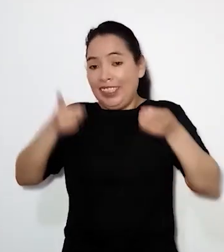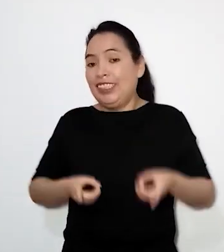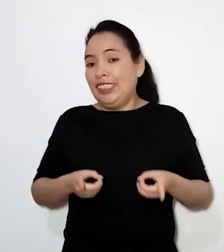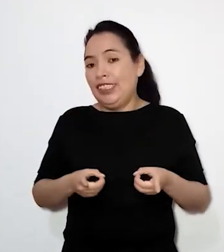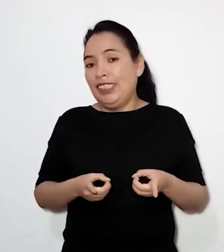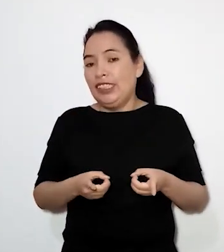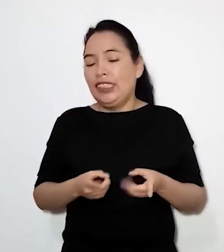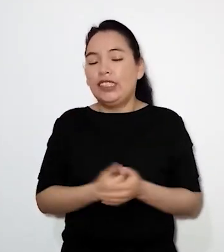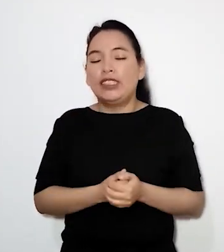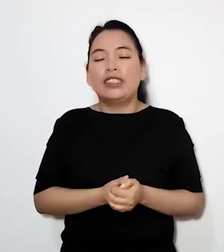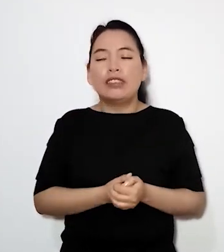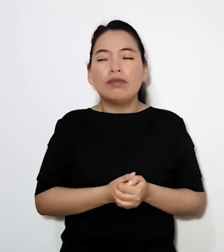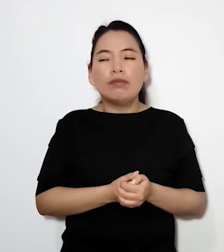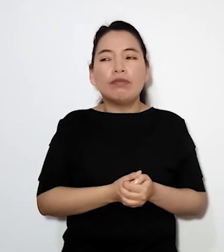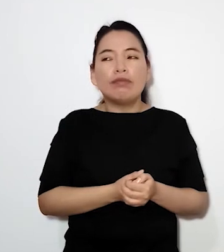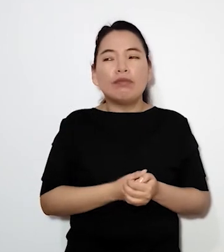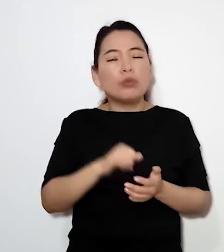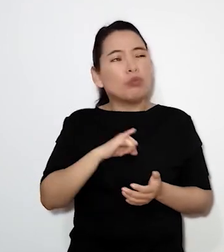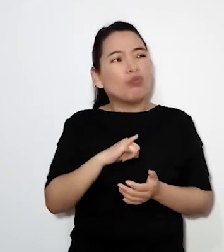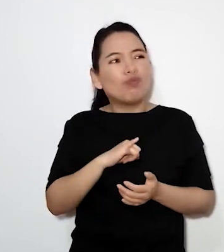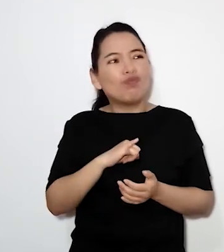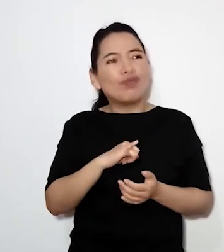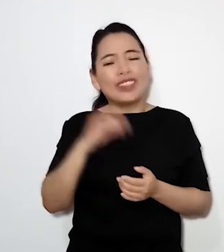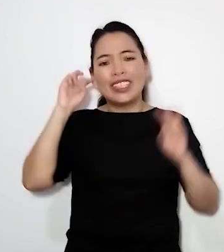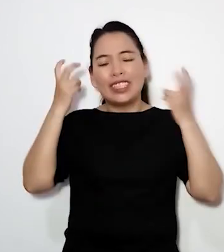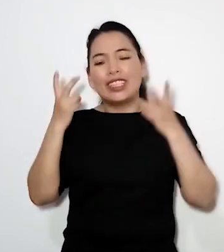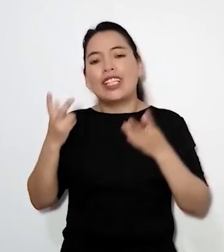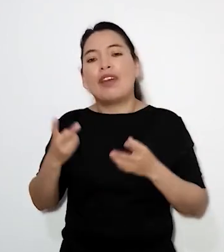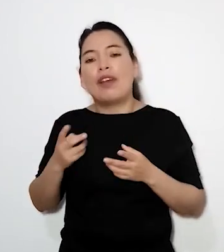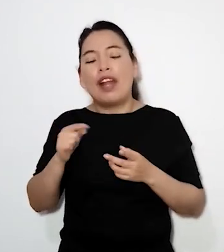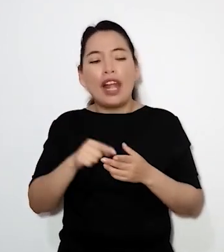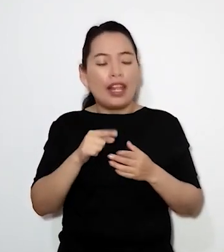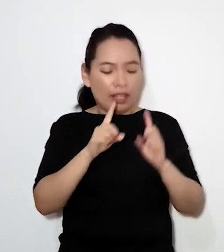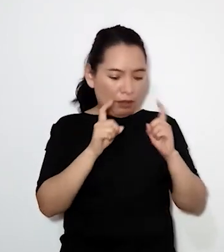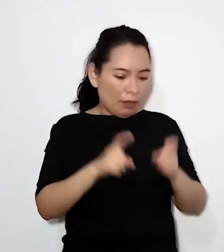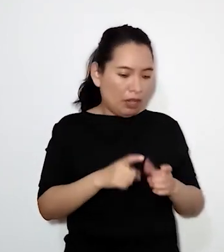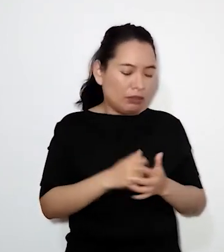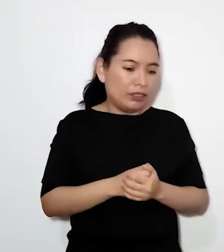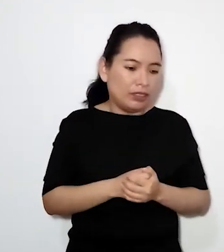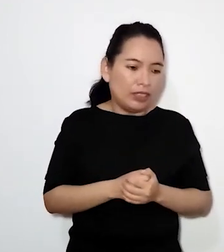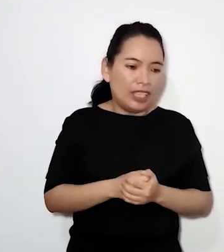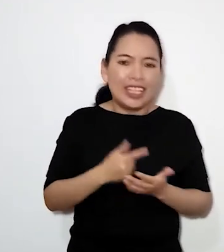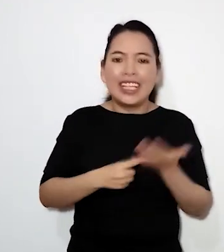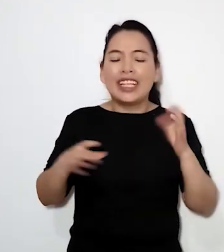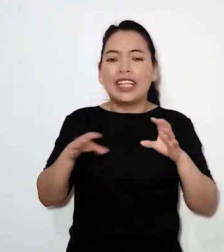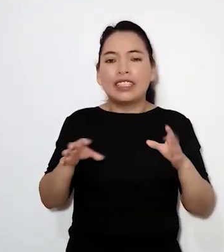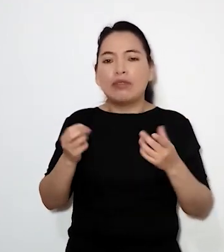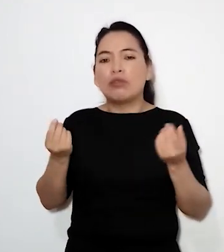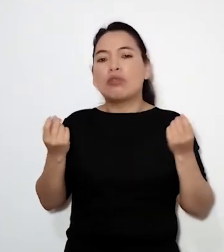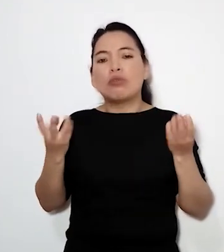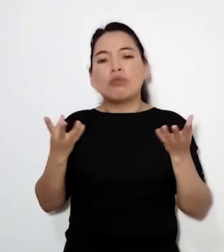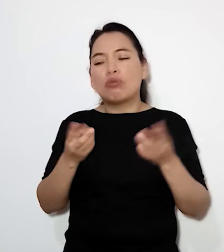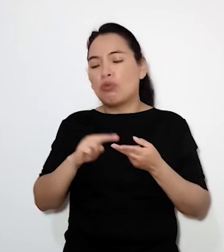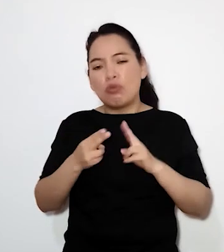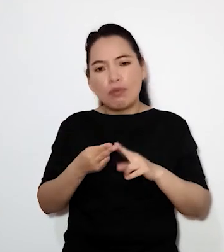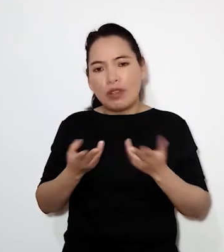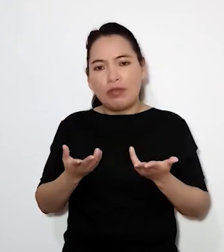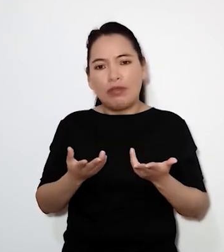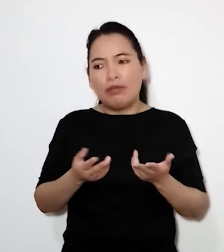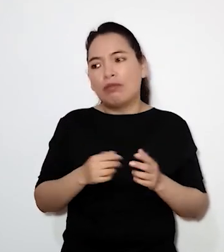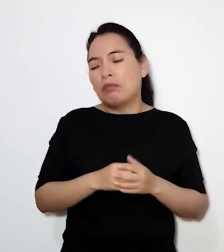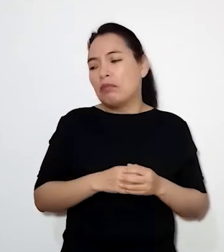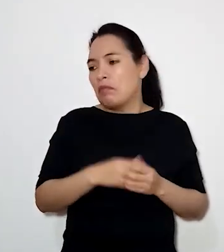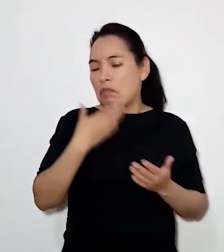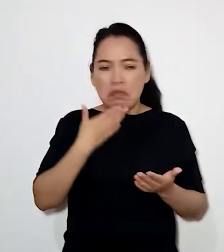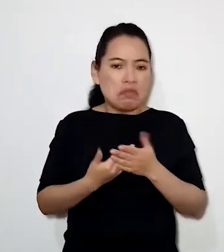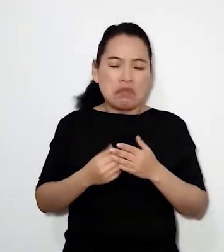Y sobre la producción, ahí hay una pregunta sobre, bueno, ¿qué hacemos mientras no tenemos datos? Bueno, mientras no tenemos datos, efectivamente hay que seguir avanzando. No es que